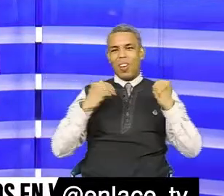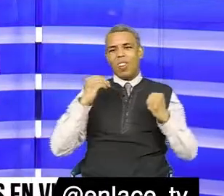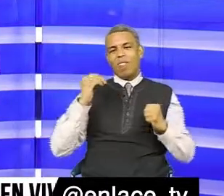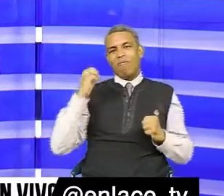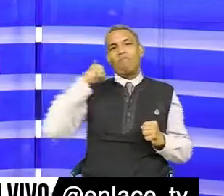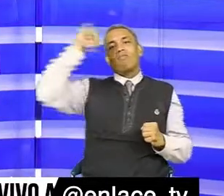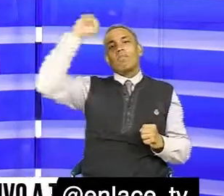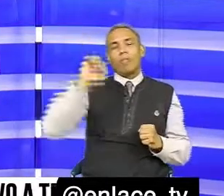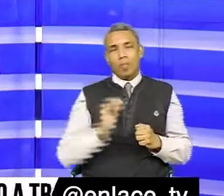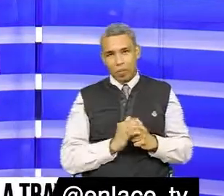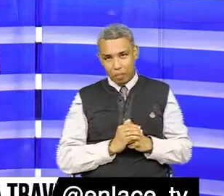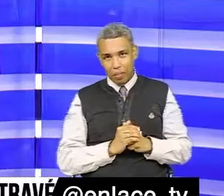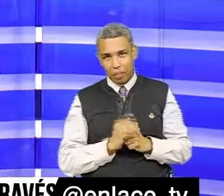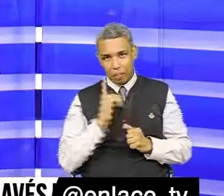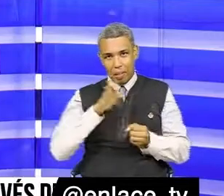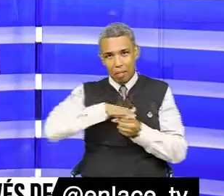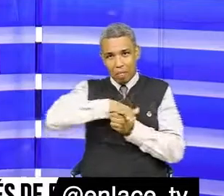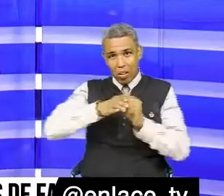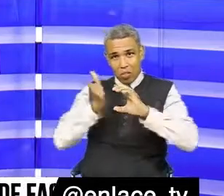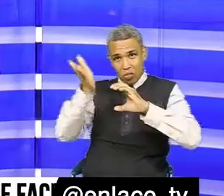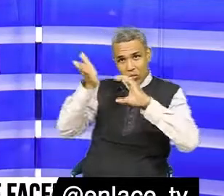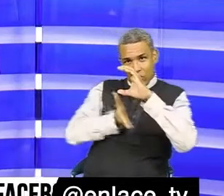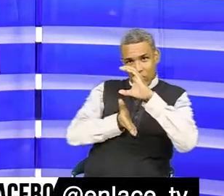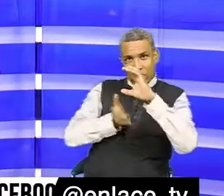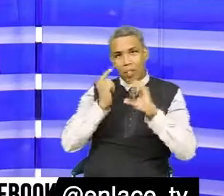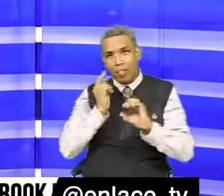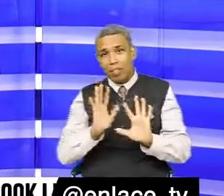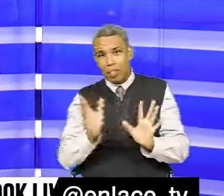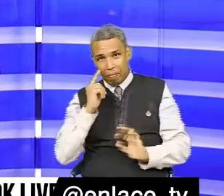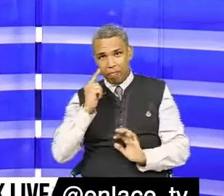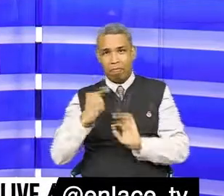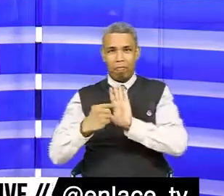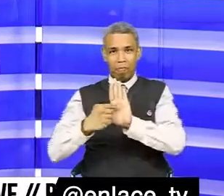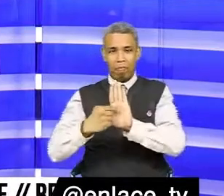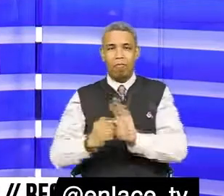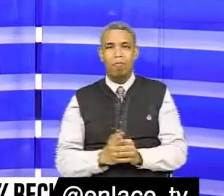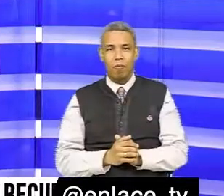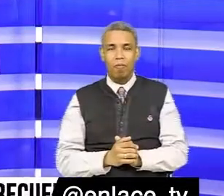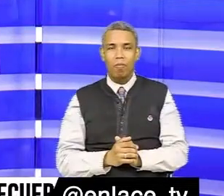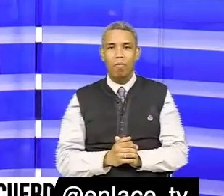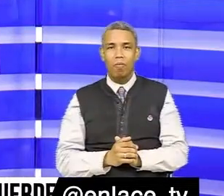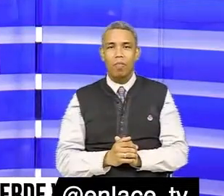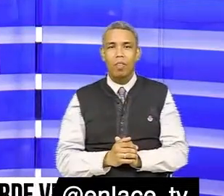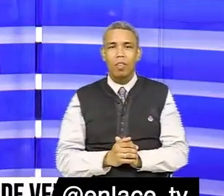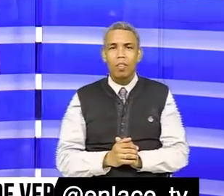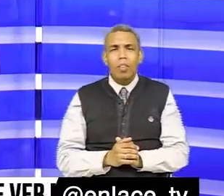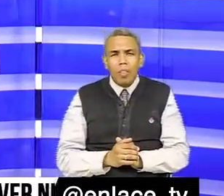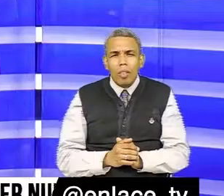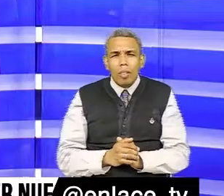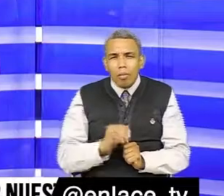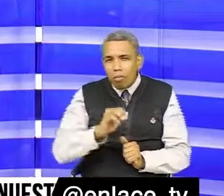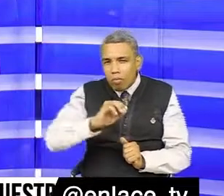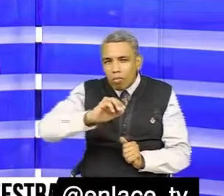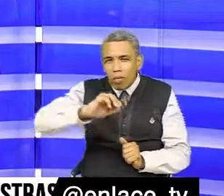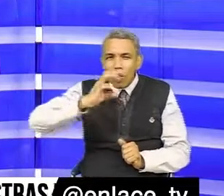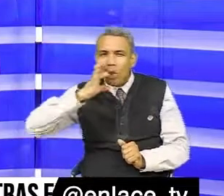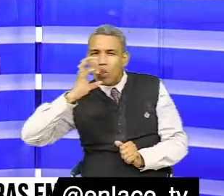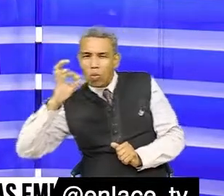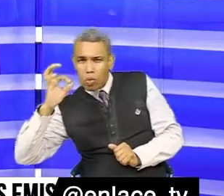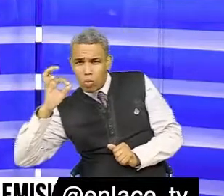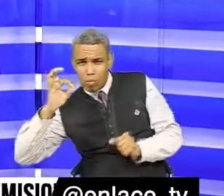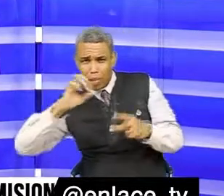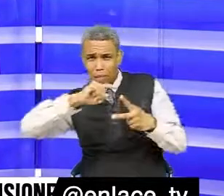parque ecológico del barrio el cincuentenario de la comunidad 4 del puerto petrolero un guajiro un vallenato y un barranqueño pero